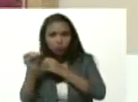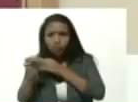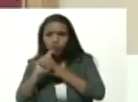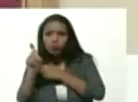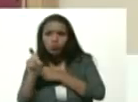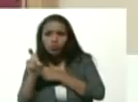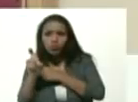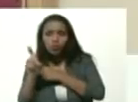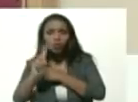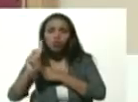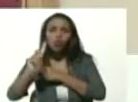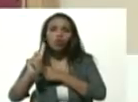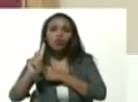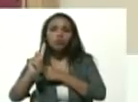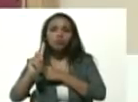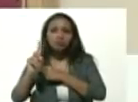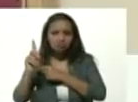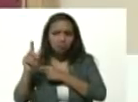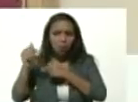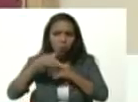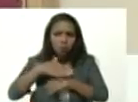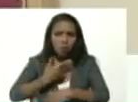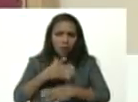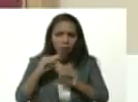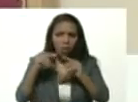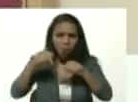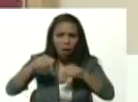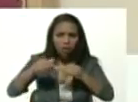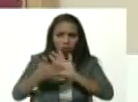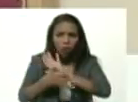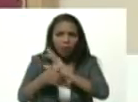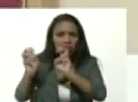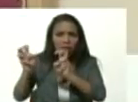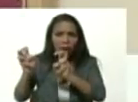No. ¿Conviene hablar públicamente de ese tema?